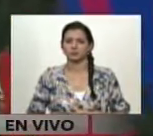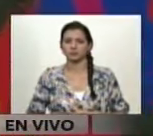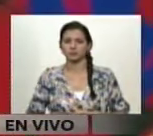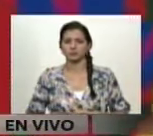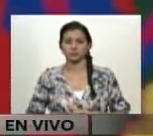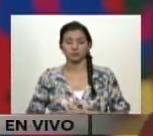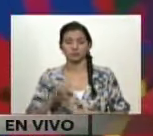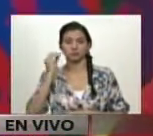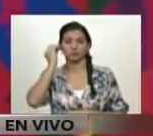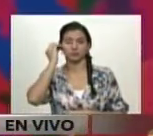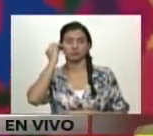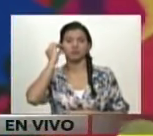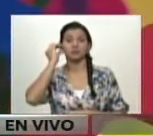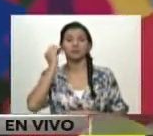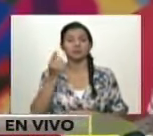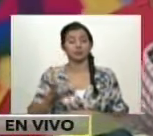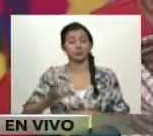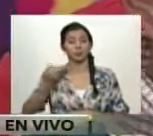muy dinámico,